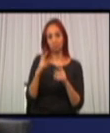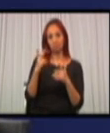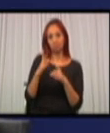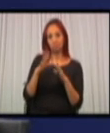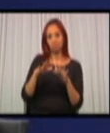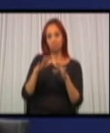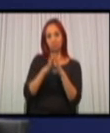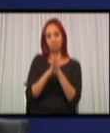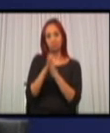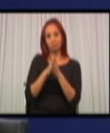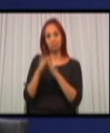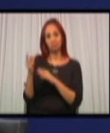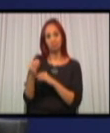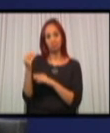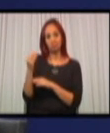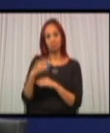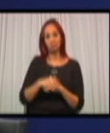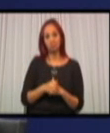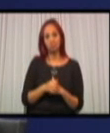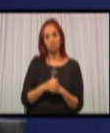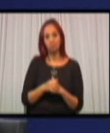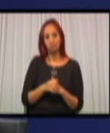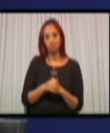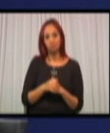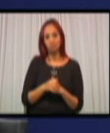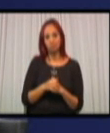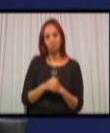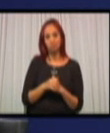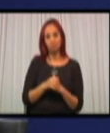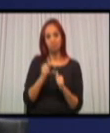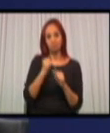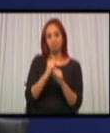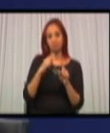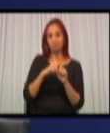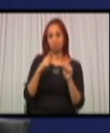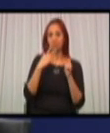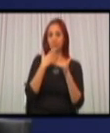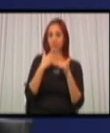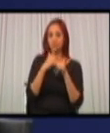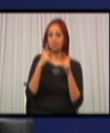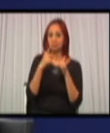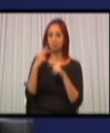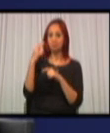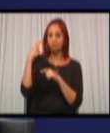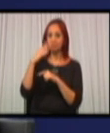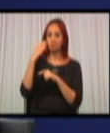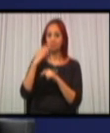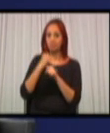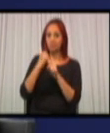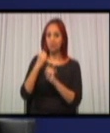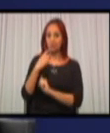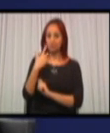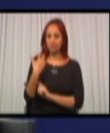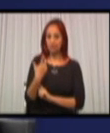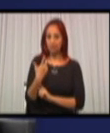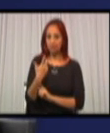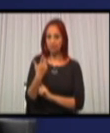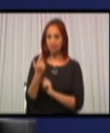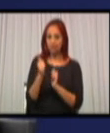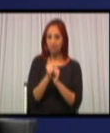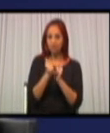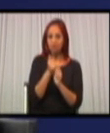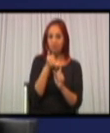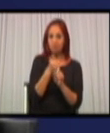un partido muy joven, muy recién creado, pero con grandes historias y obras sociales, con las